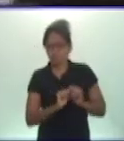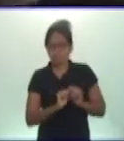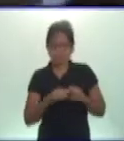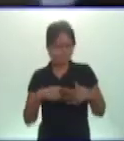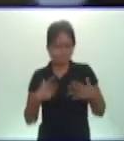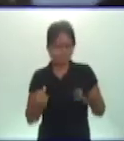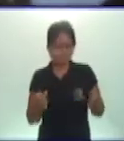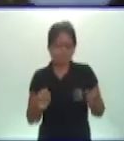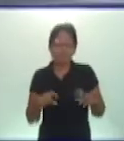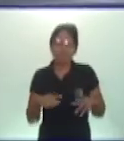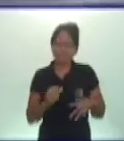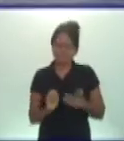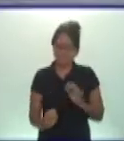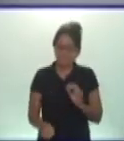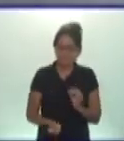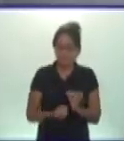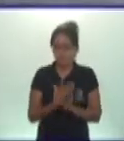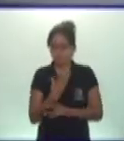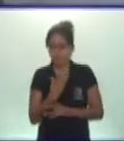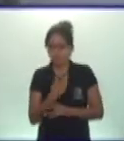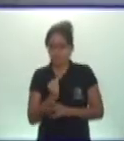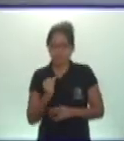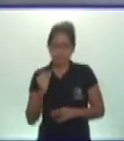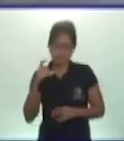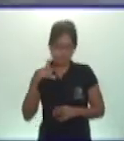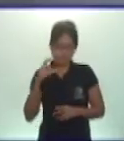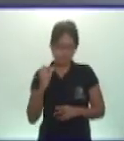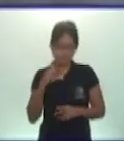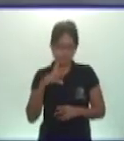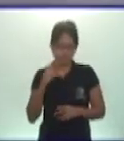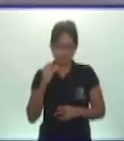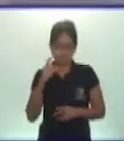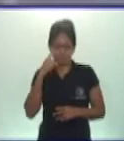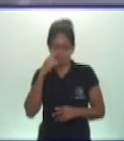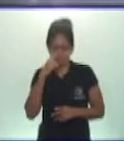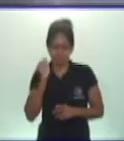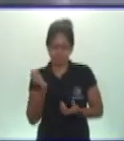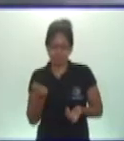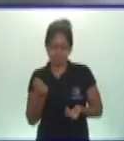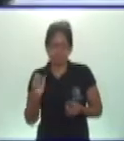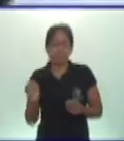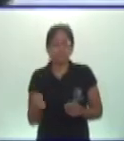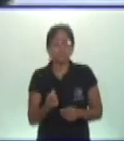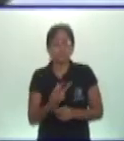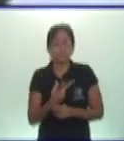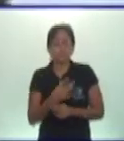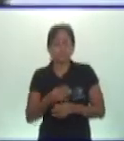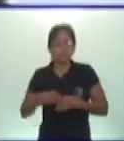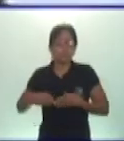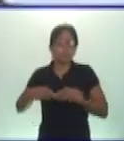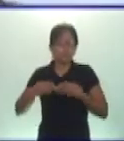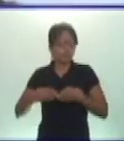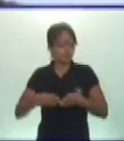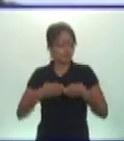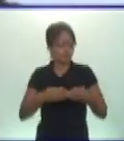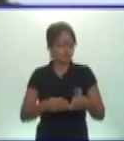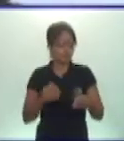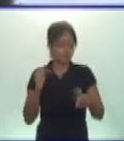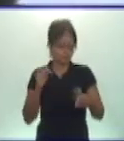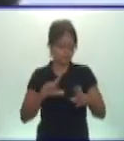descubrimiento de Cristóbal Colón de 1492 y de su segundo viaje a la isla año y medio